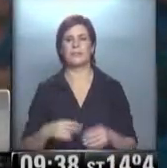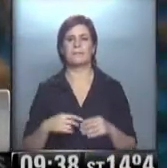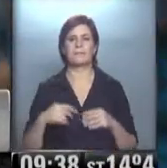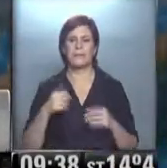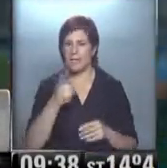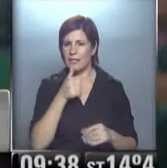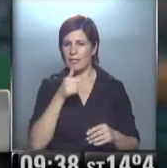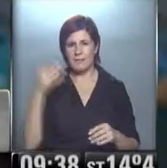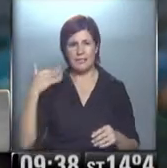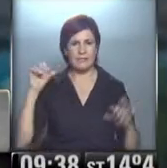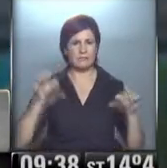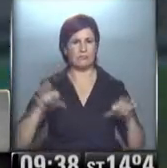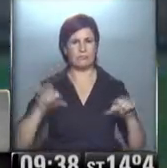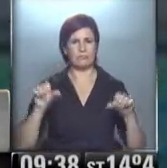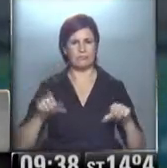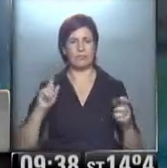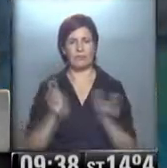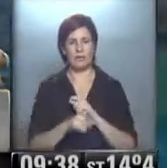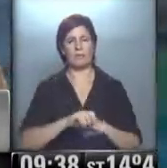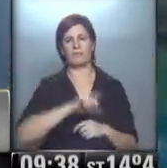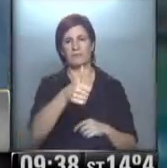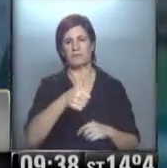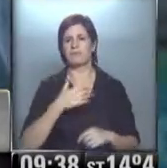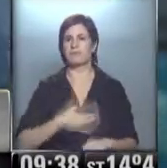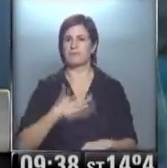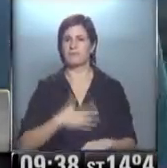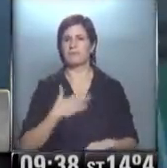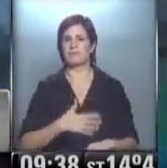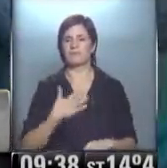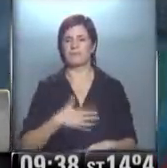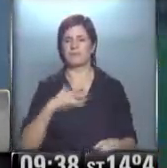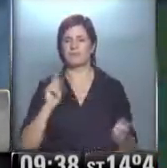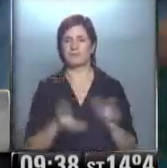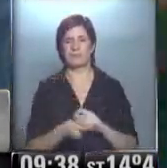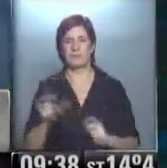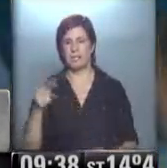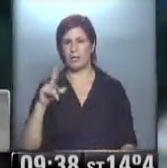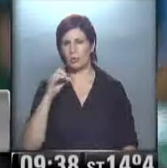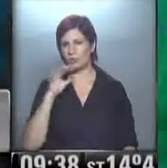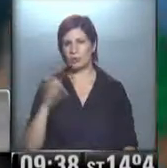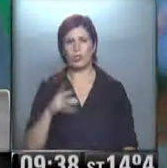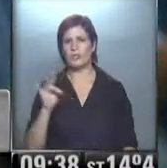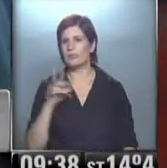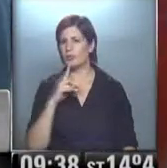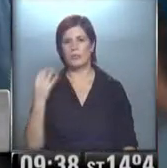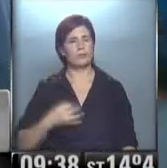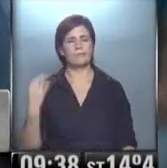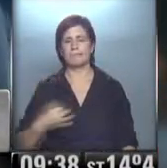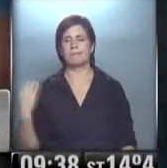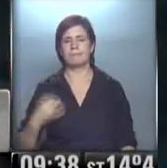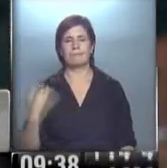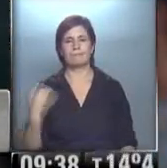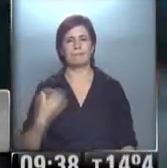de la mano de su ex técnico Blas Armando Yunta. Sin victorias llega Ricardo Caruso Lombardi. Vuelve a brotar esa